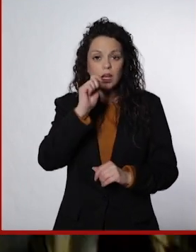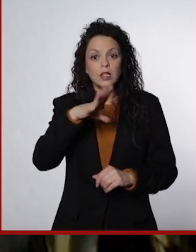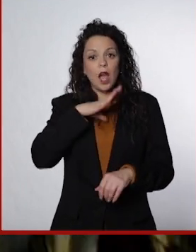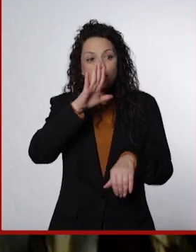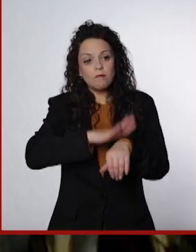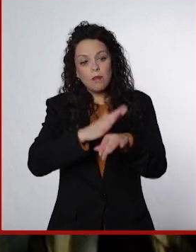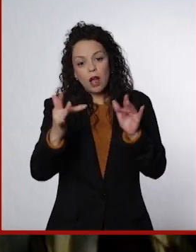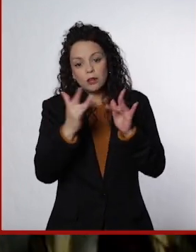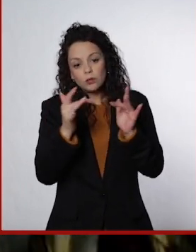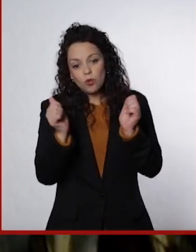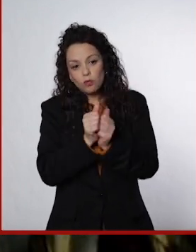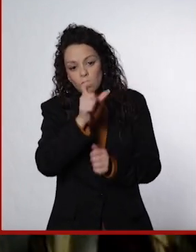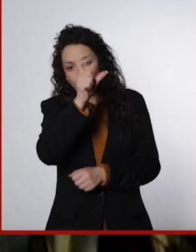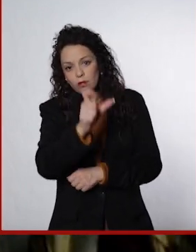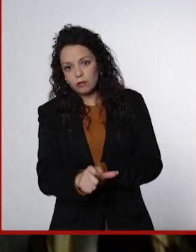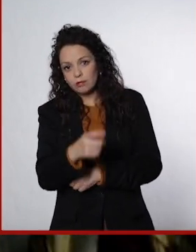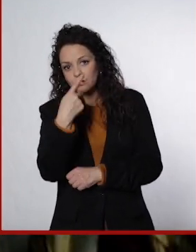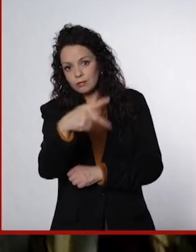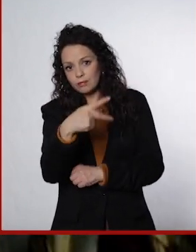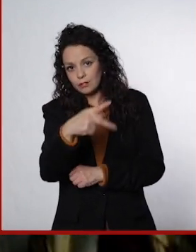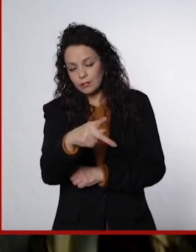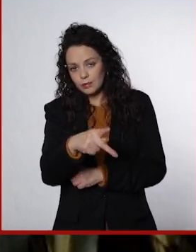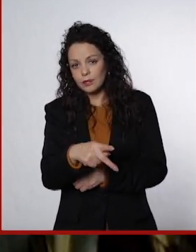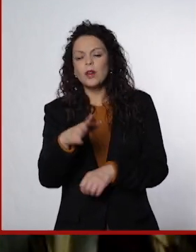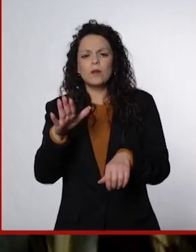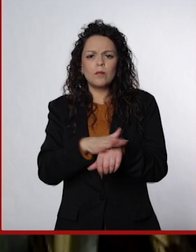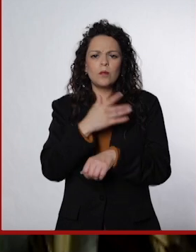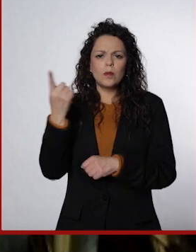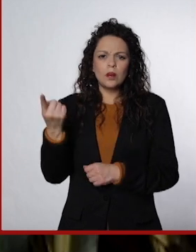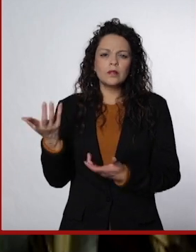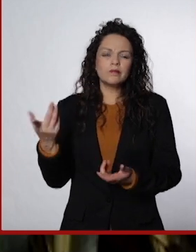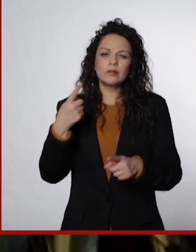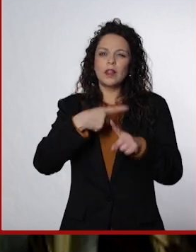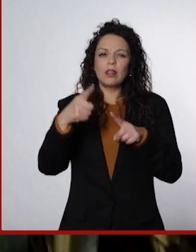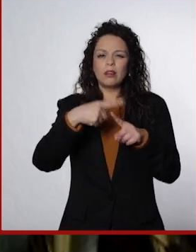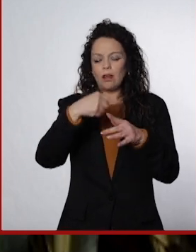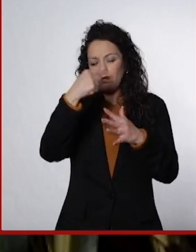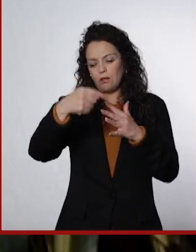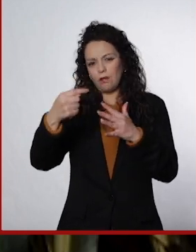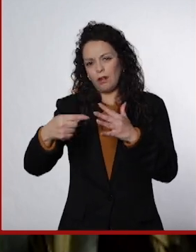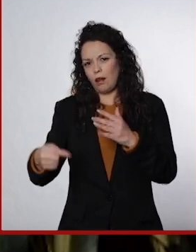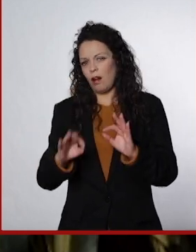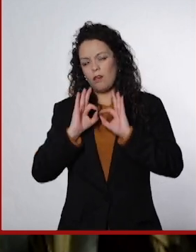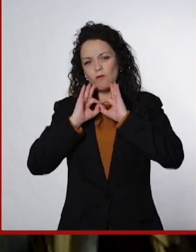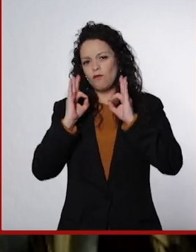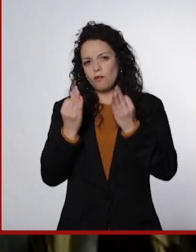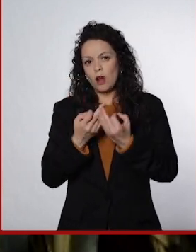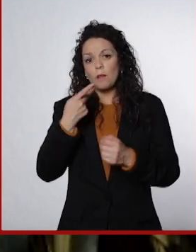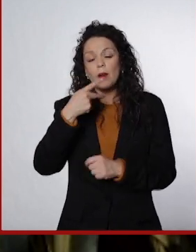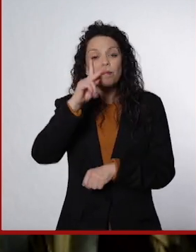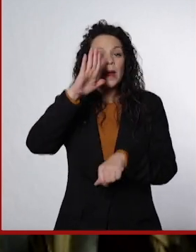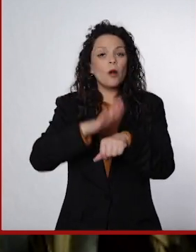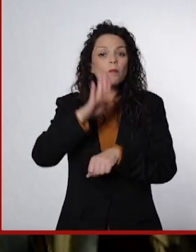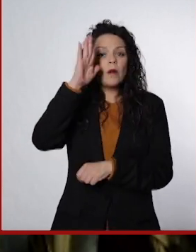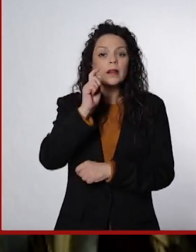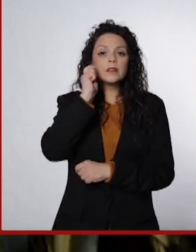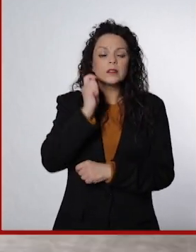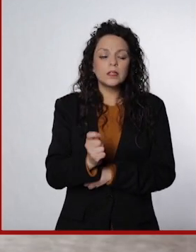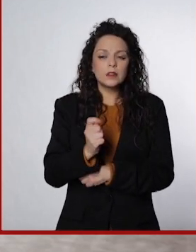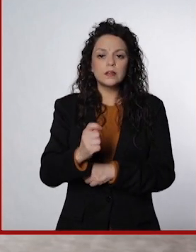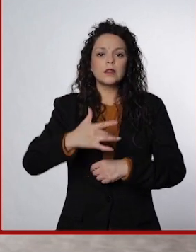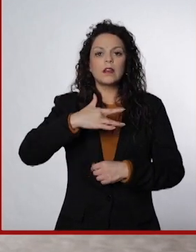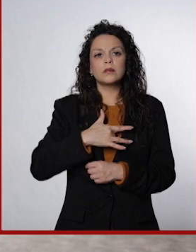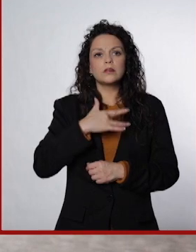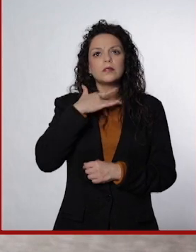contigo. Y creo que eso se debe a muchos factores, pero sobre todo creo que es usualmente una sensación que tienen